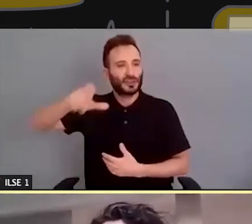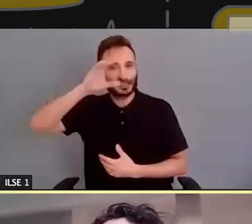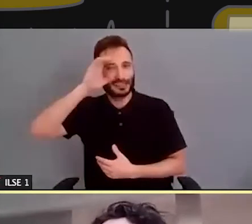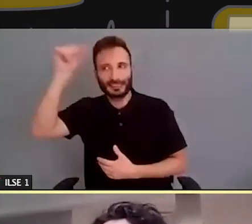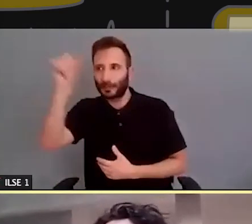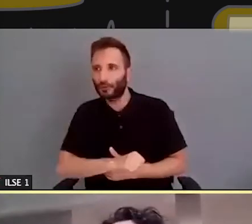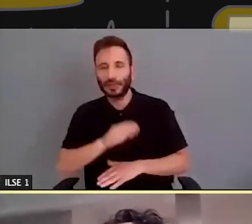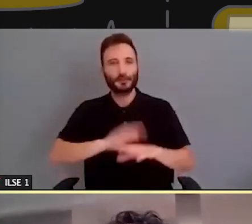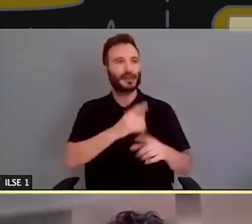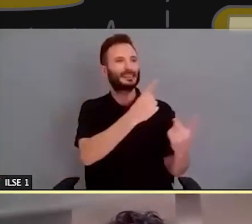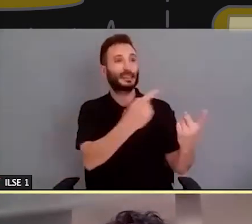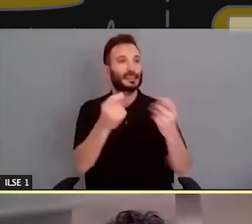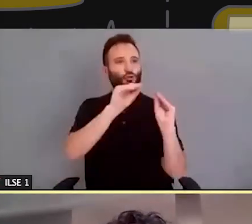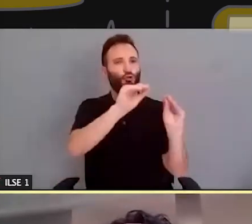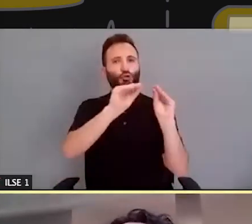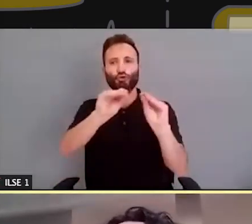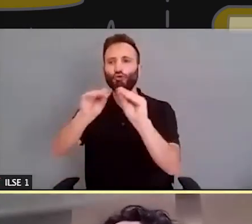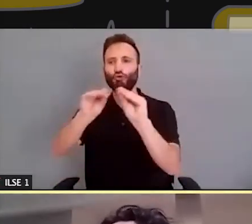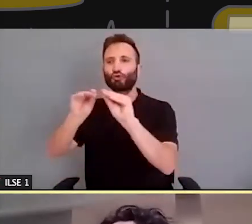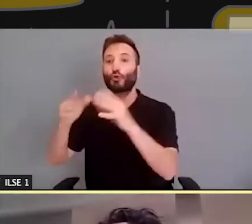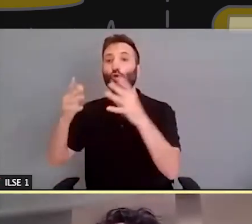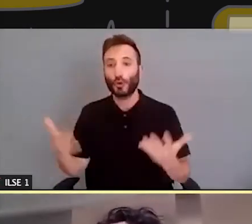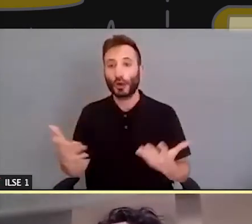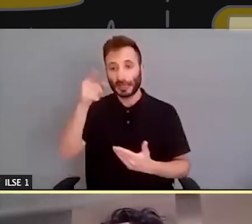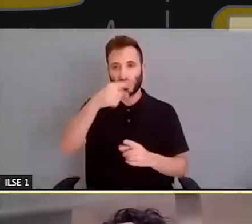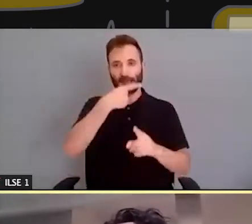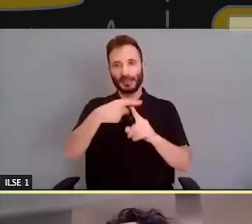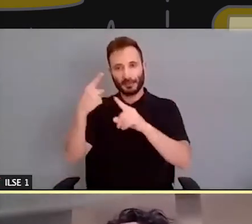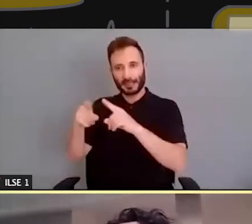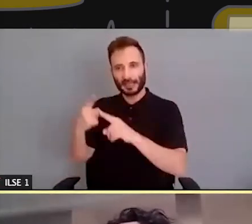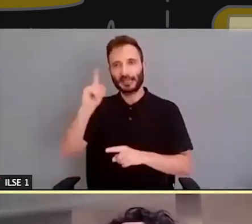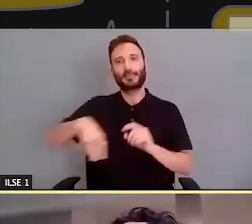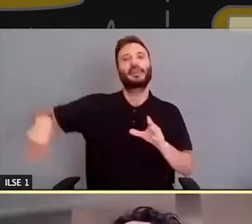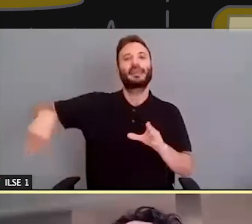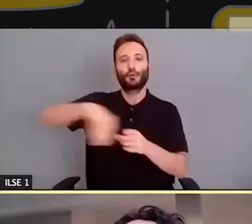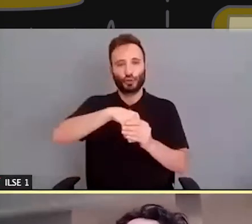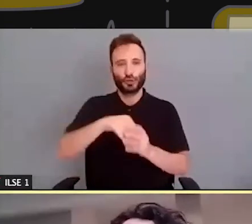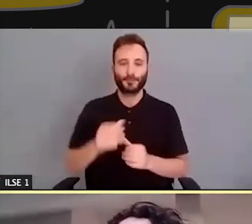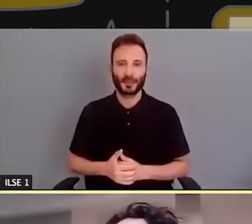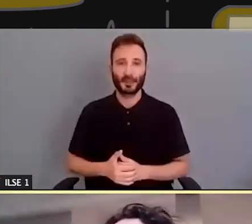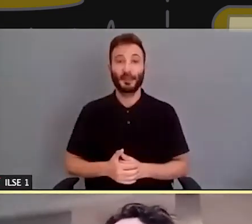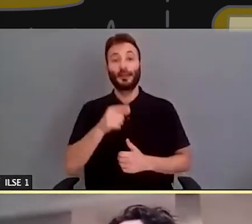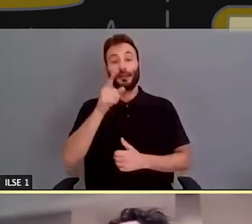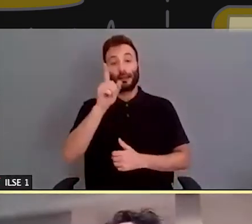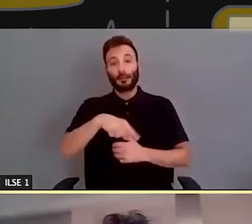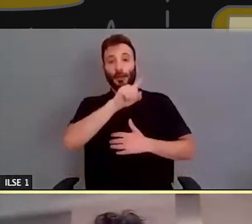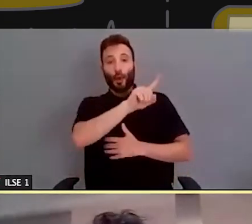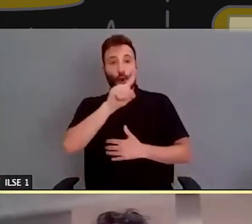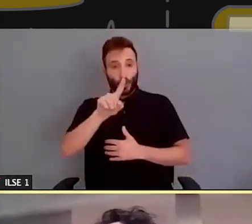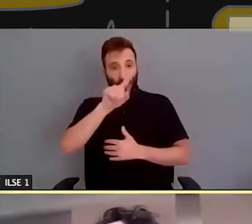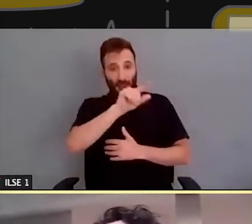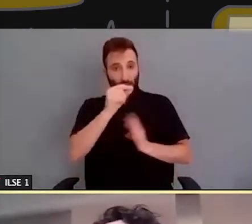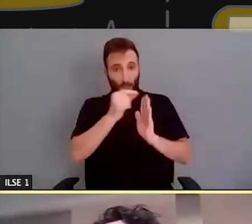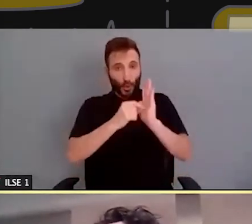voces están también la diversidad y la inclusividad, ¿no? Y en ese paso de ISO al